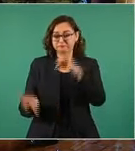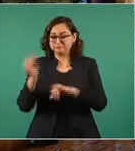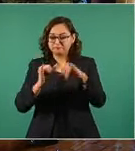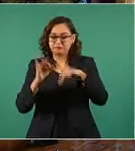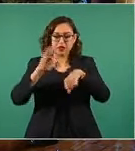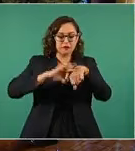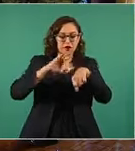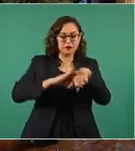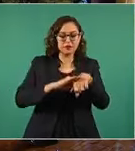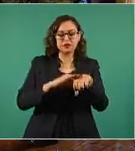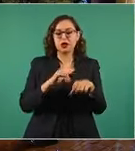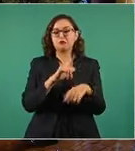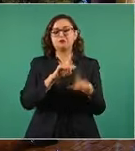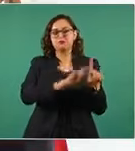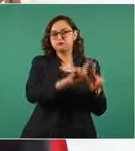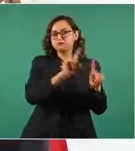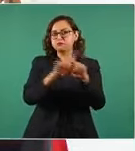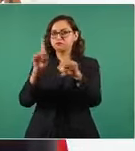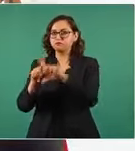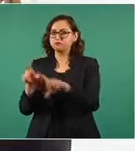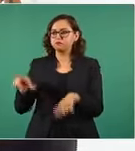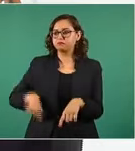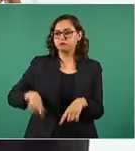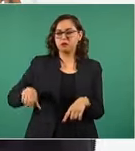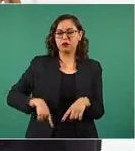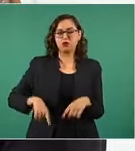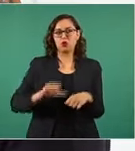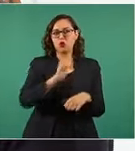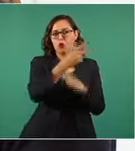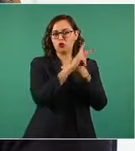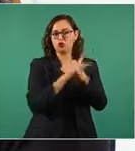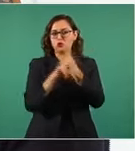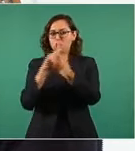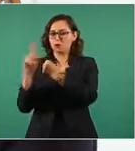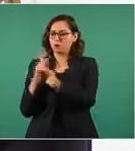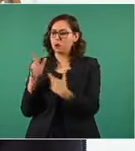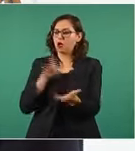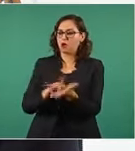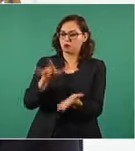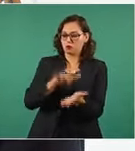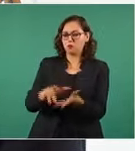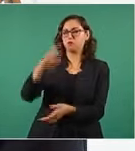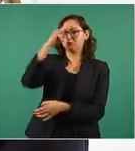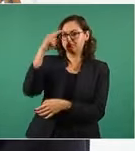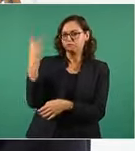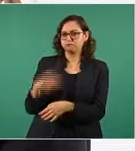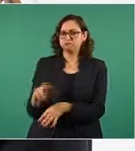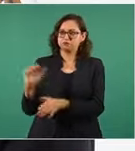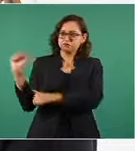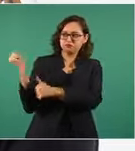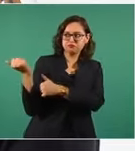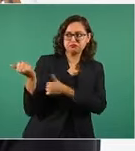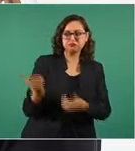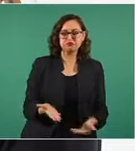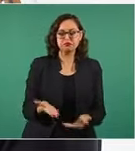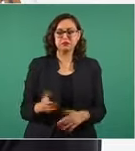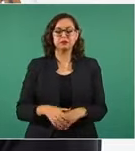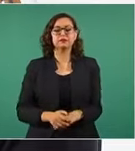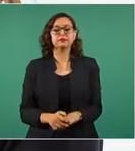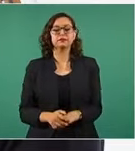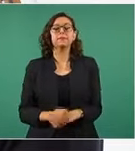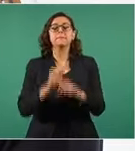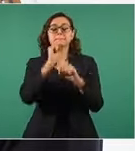demostrado con hechos su solidaridad con México y con su pueblo. Destaco el